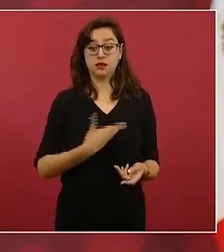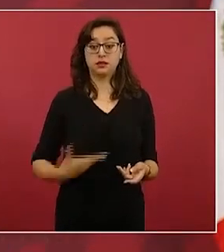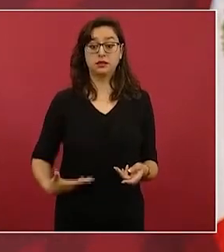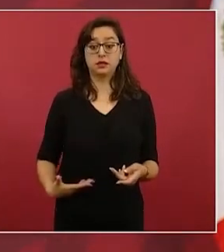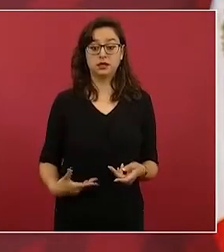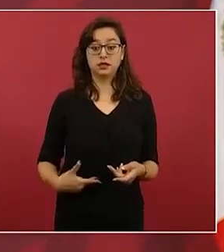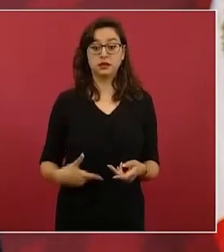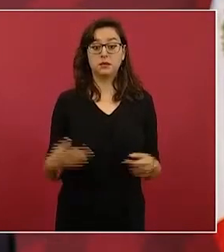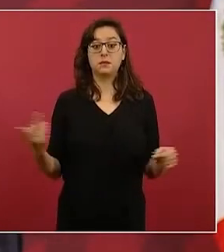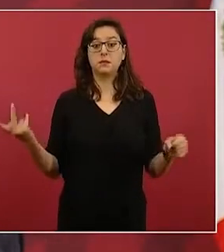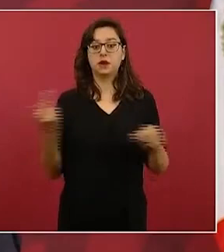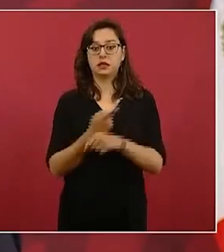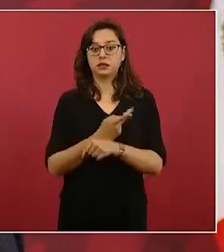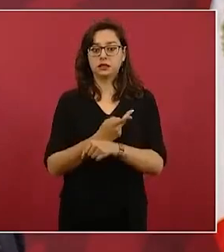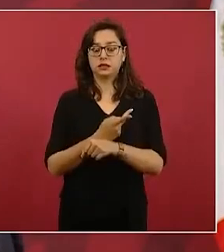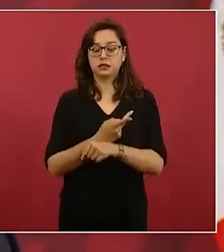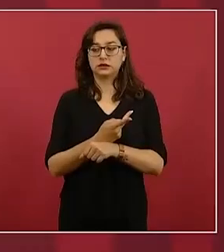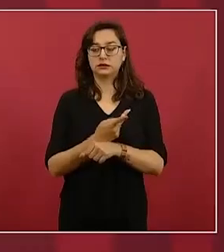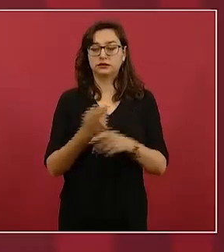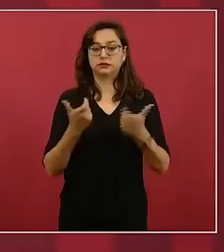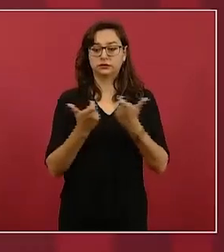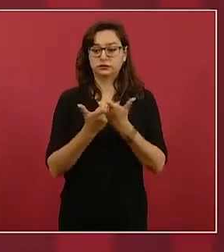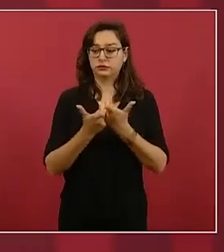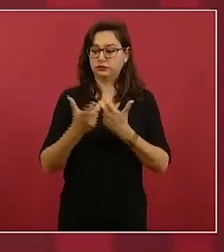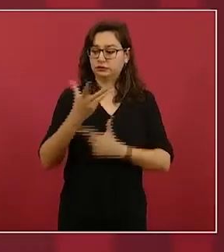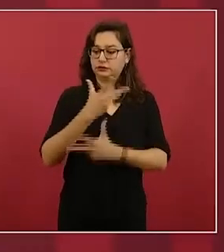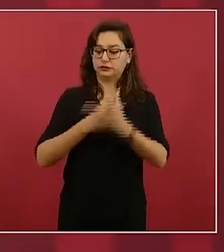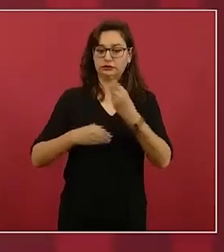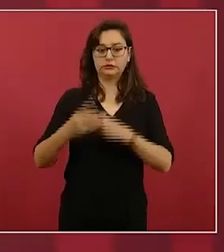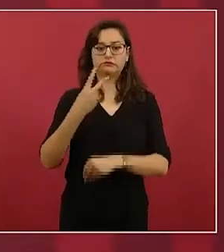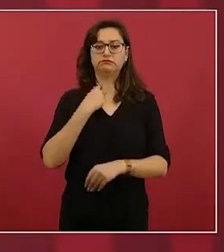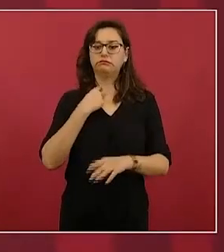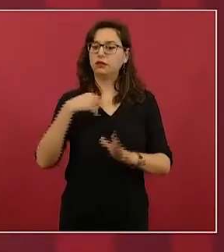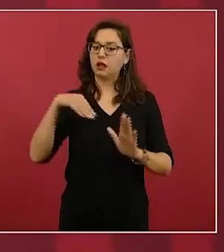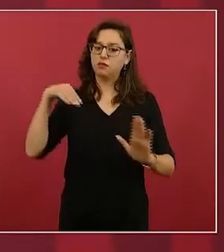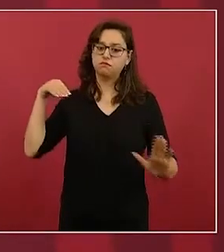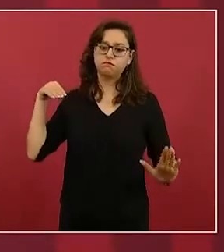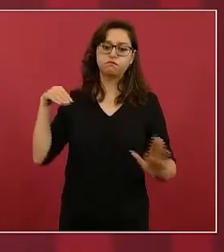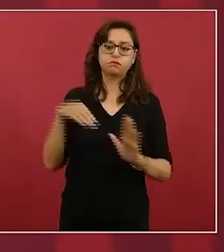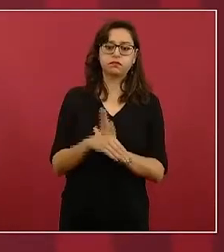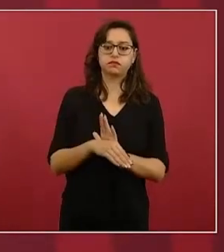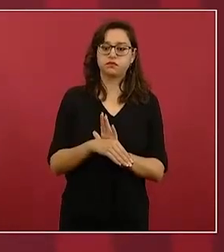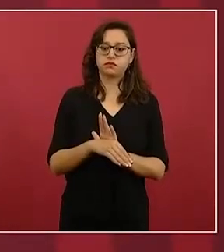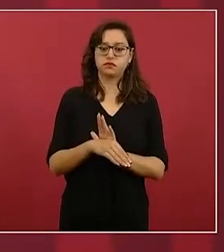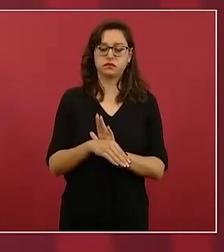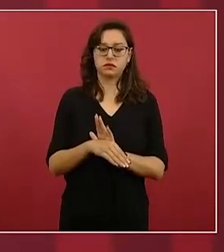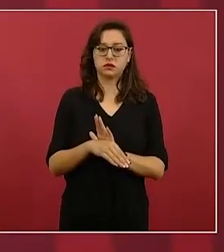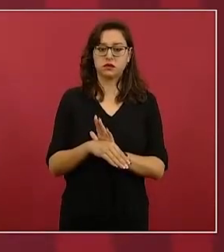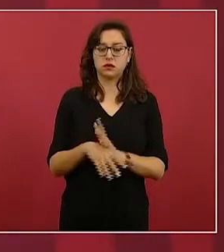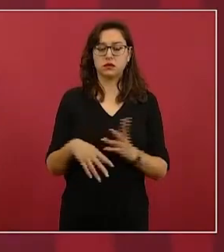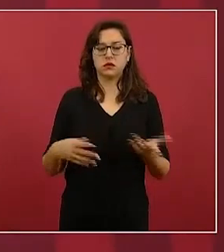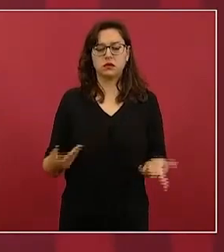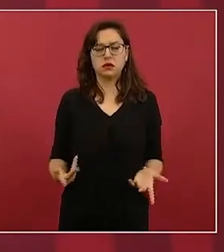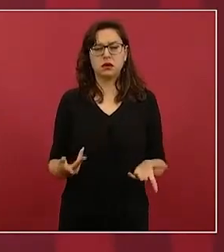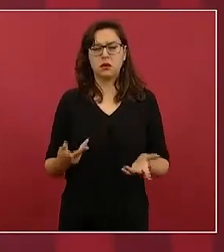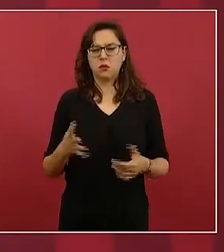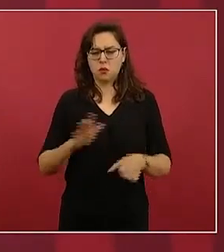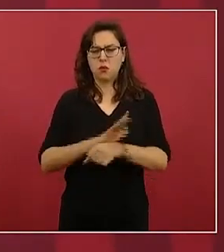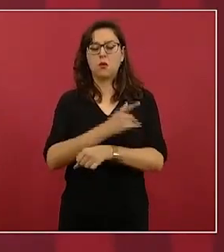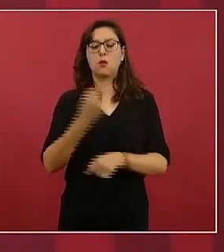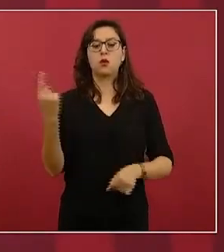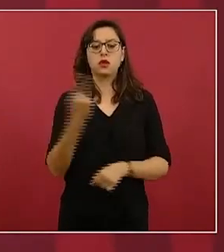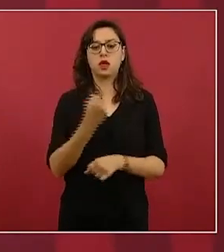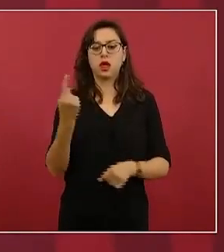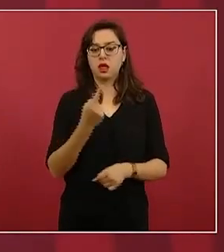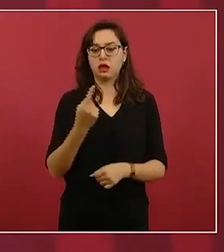tuvo que enfrentar una crisis económica. Esa no externa, no originada en el